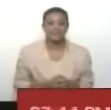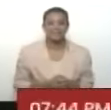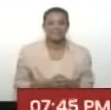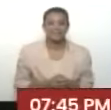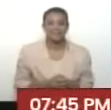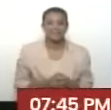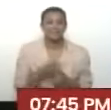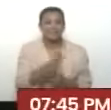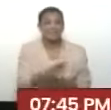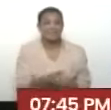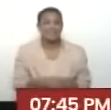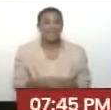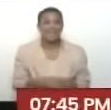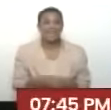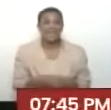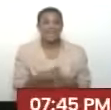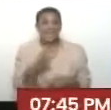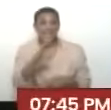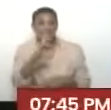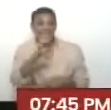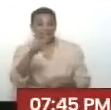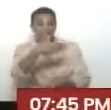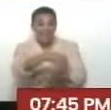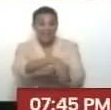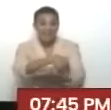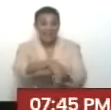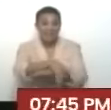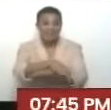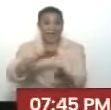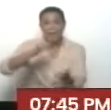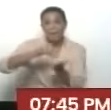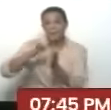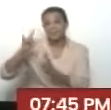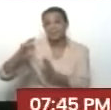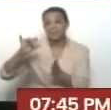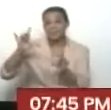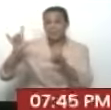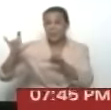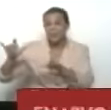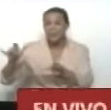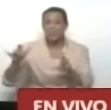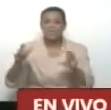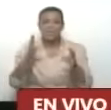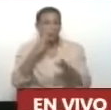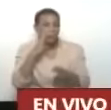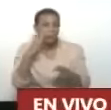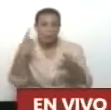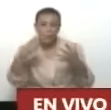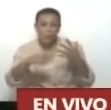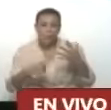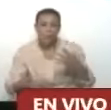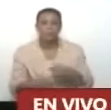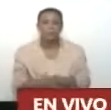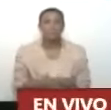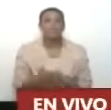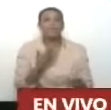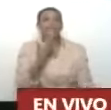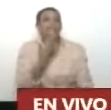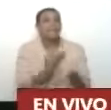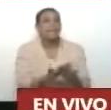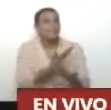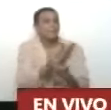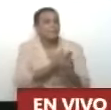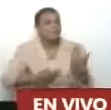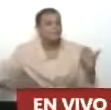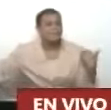Ah, en redes, calles, medios y paredes, María Alexandra, bienvenida. Gracias, mi presidente. Qué alegría que